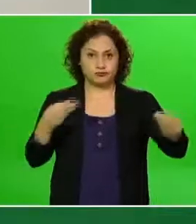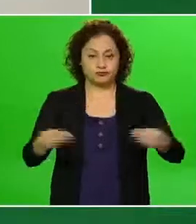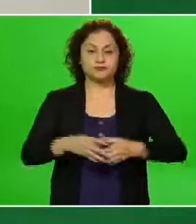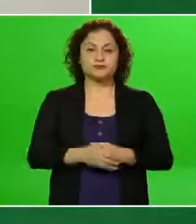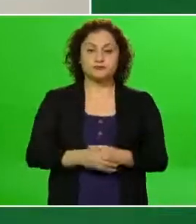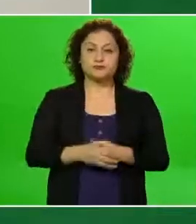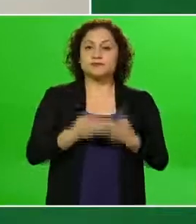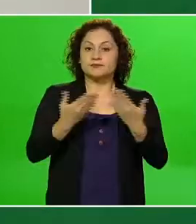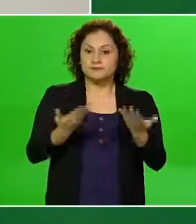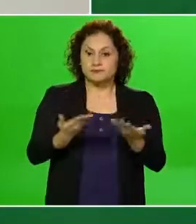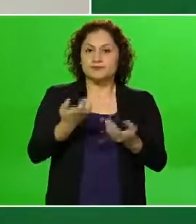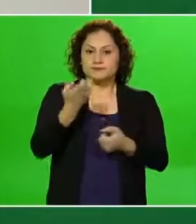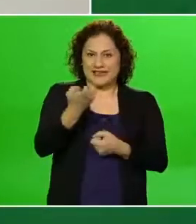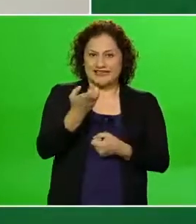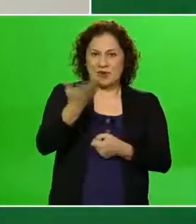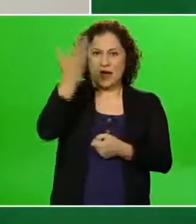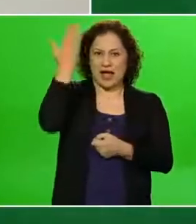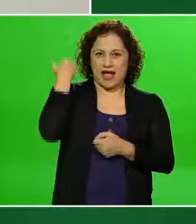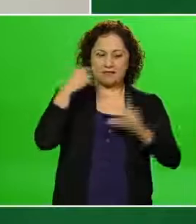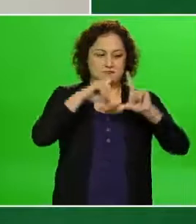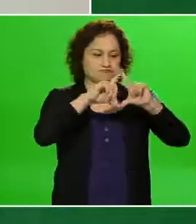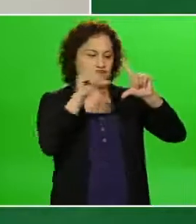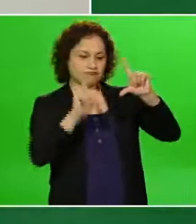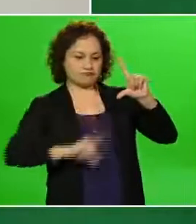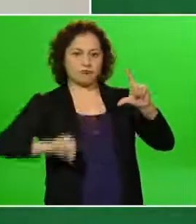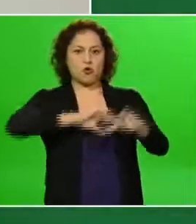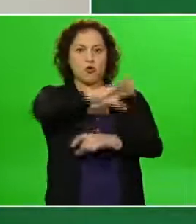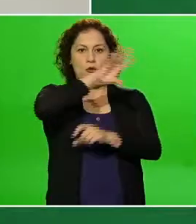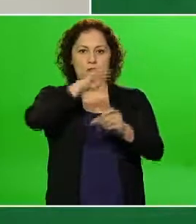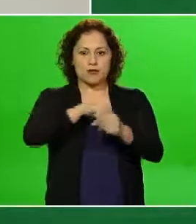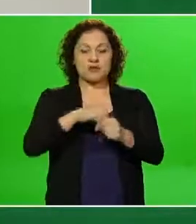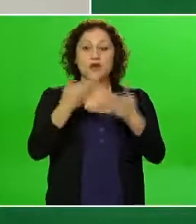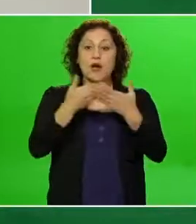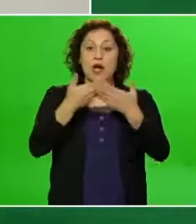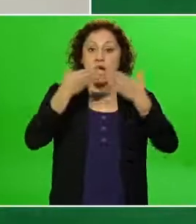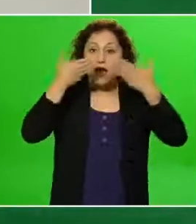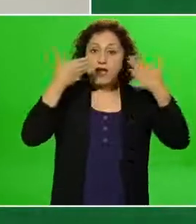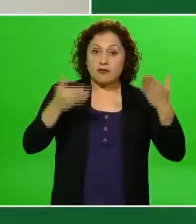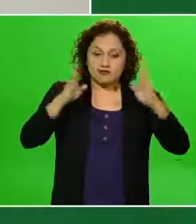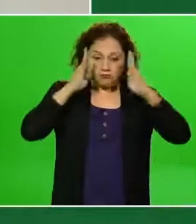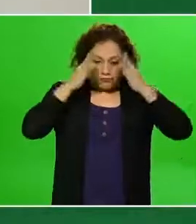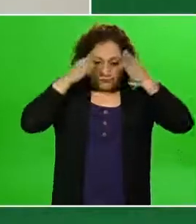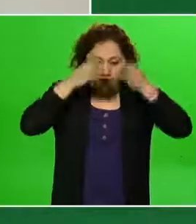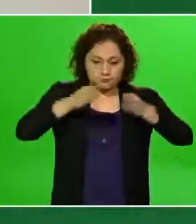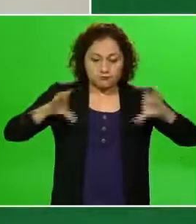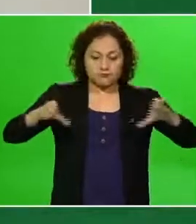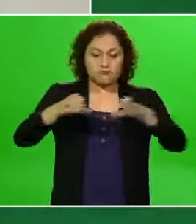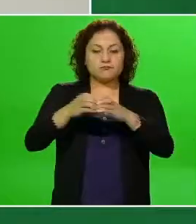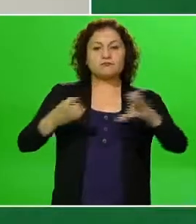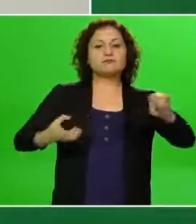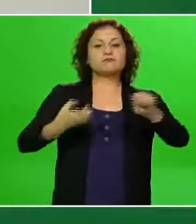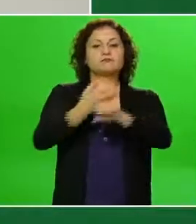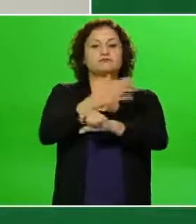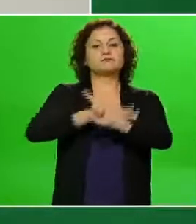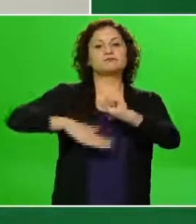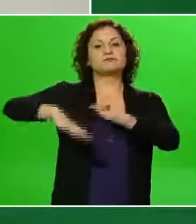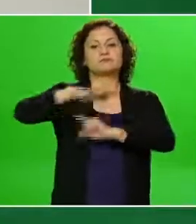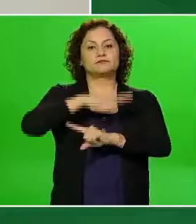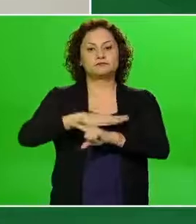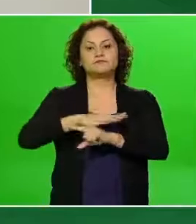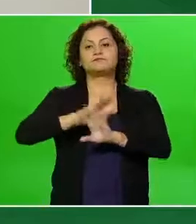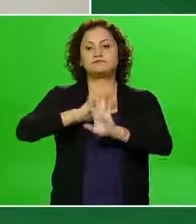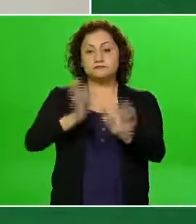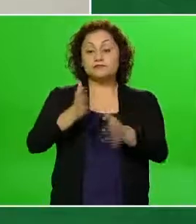esto a menor escala ahora, cuando vamos ya digamos de bajada de esta segunda ola, este segundo pico que